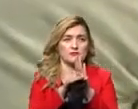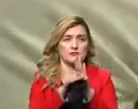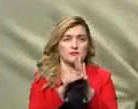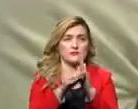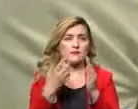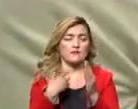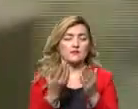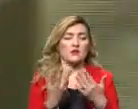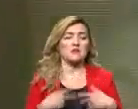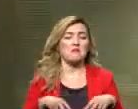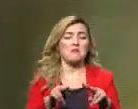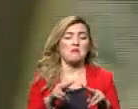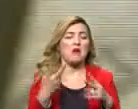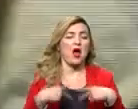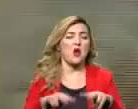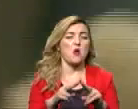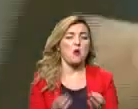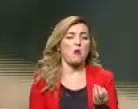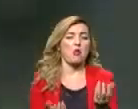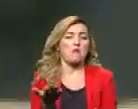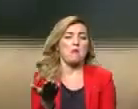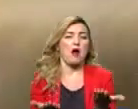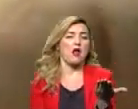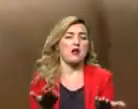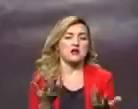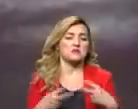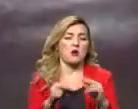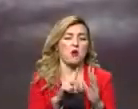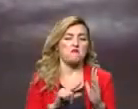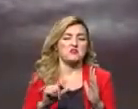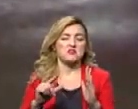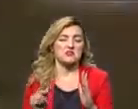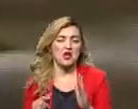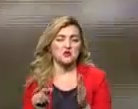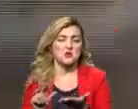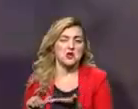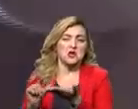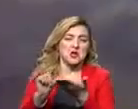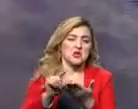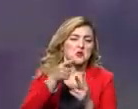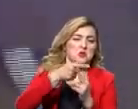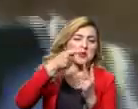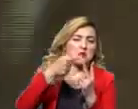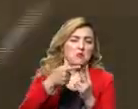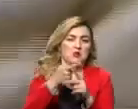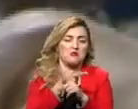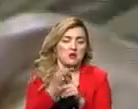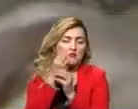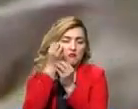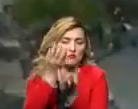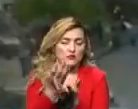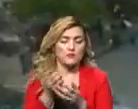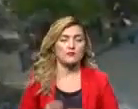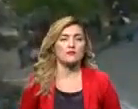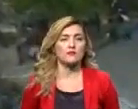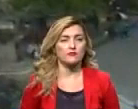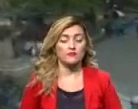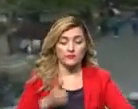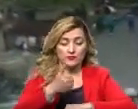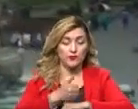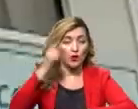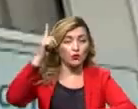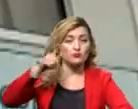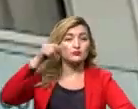cuenta del afiliado, balances, valor financiado, tipo de crédito y otro tipo de información. Autoridades